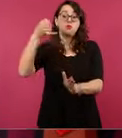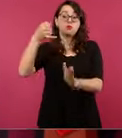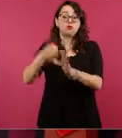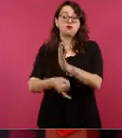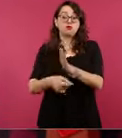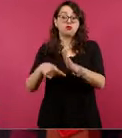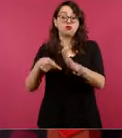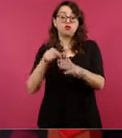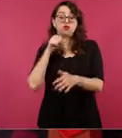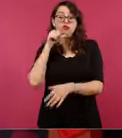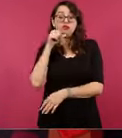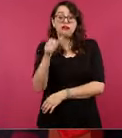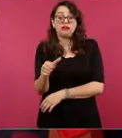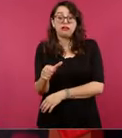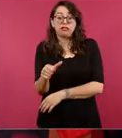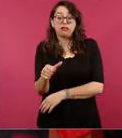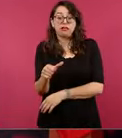Entonces,